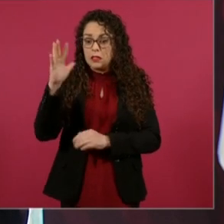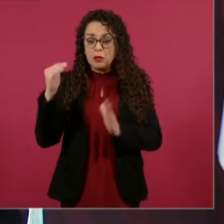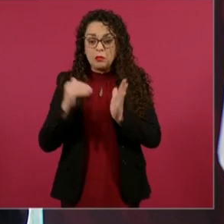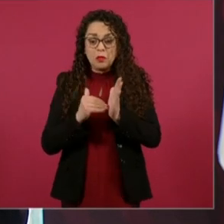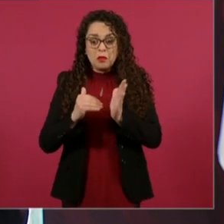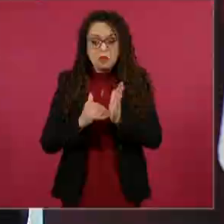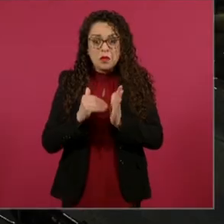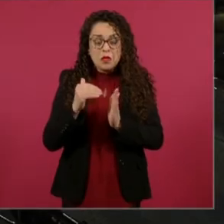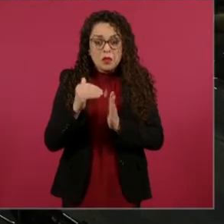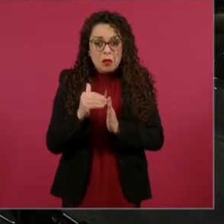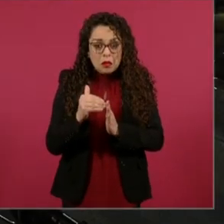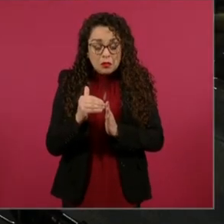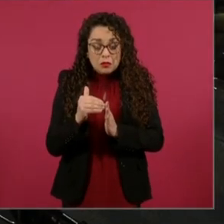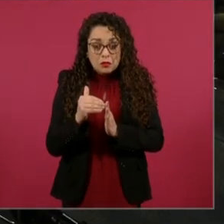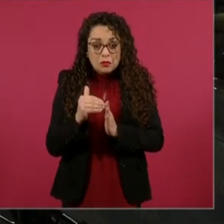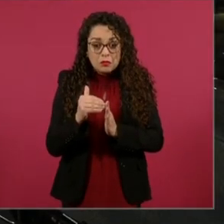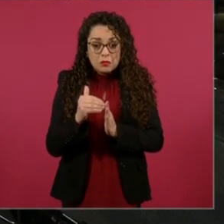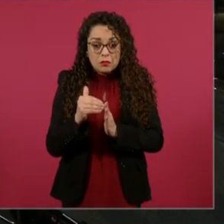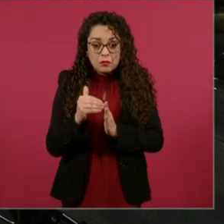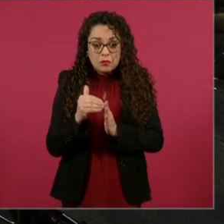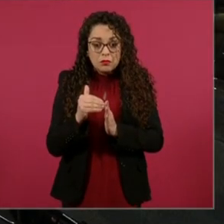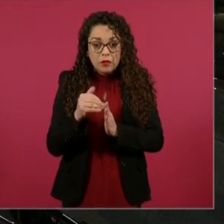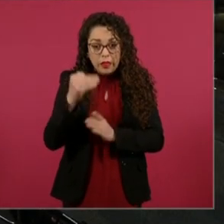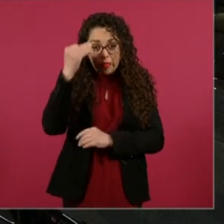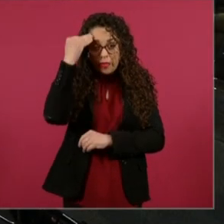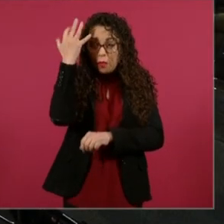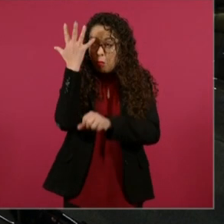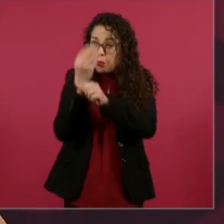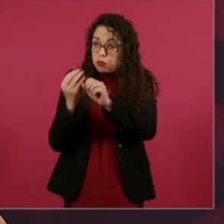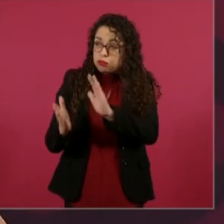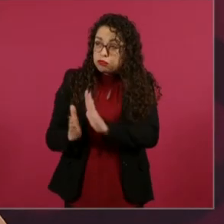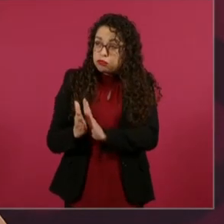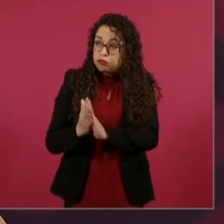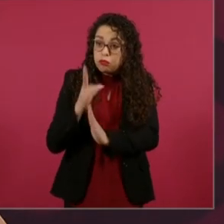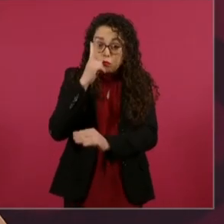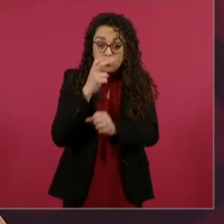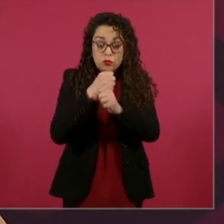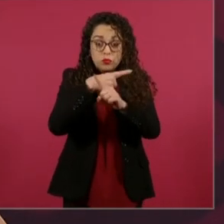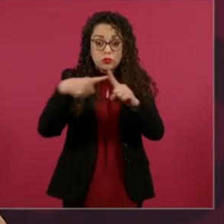75,000 millones en 2 años y medio.